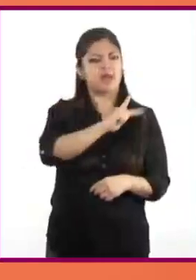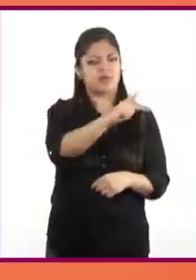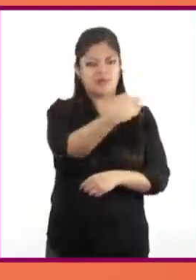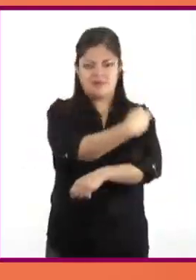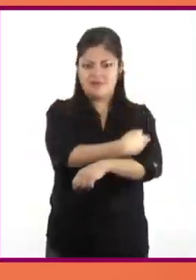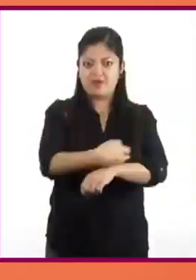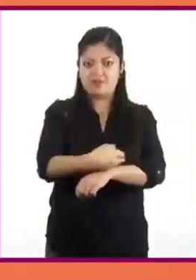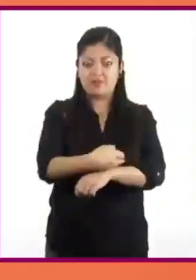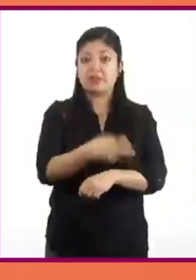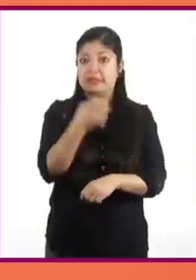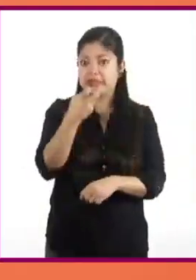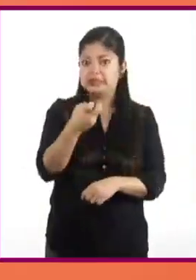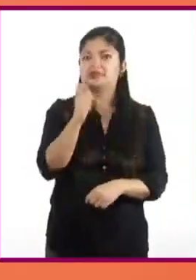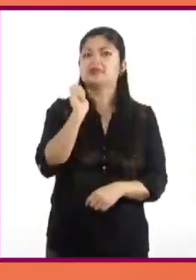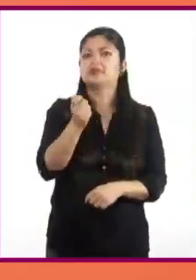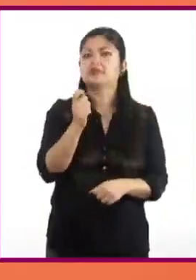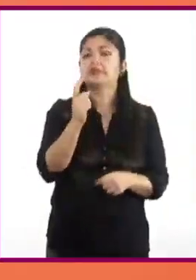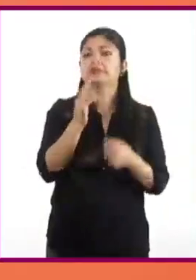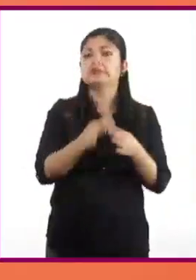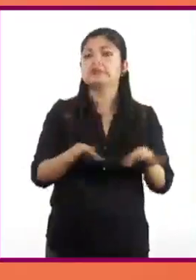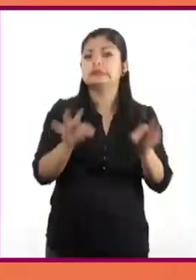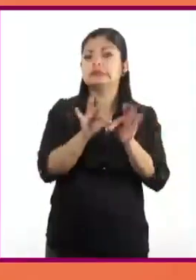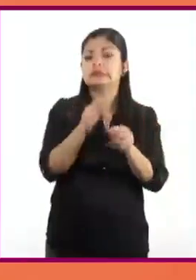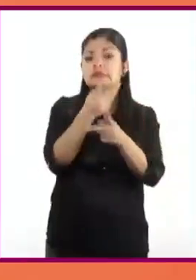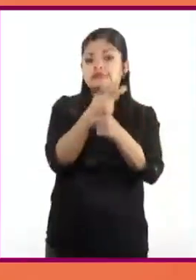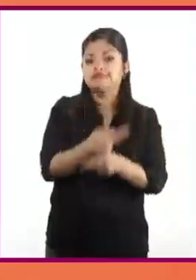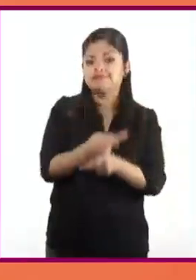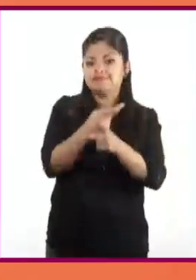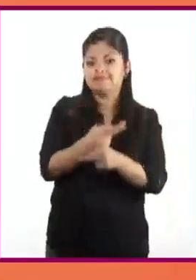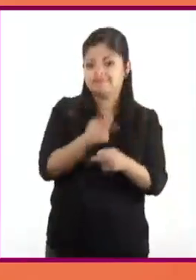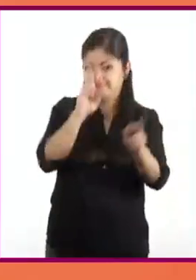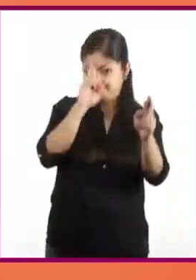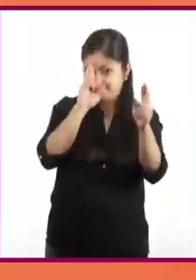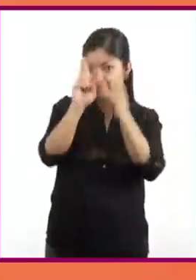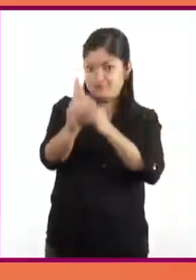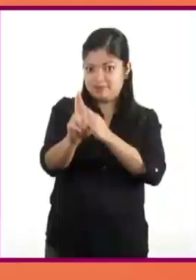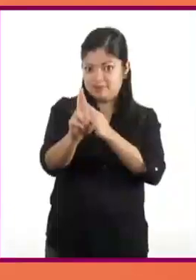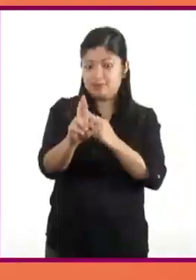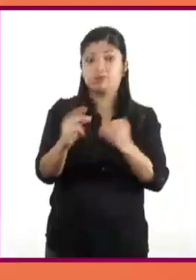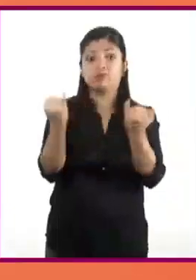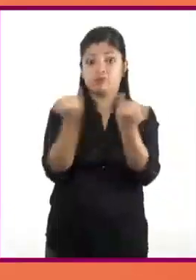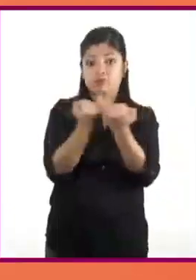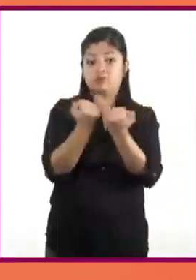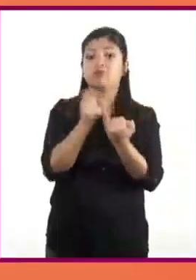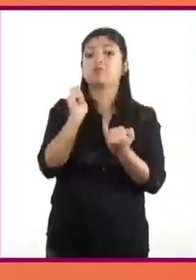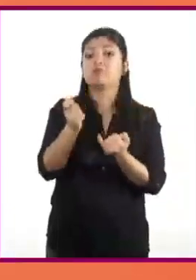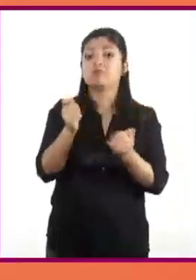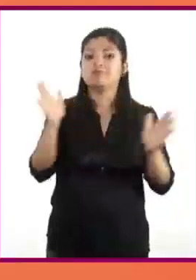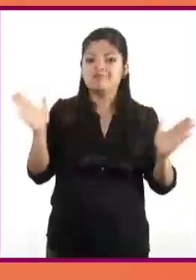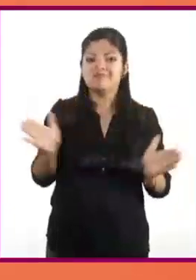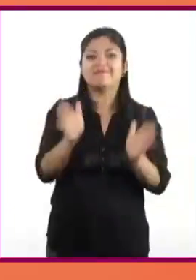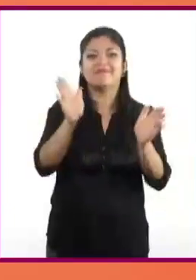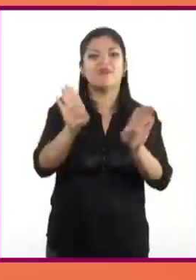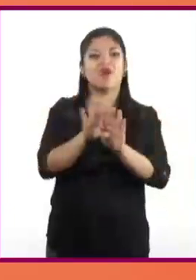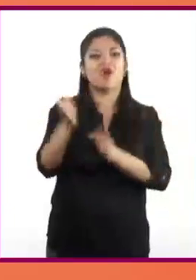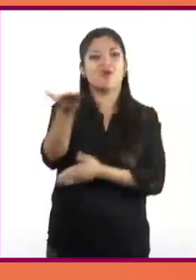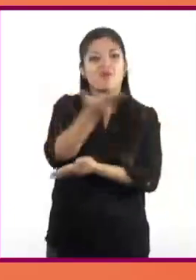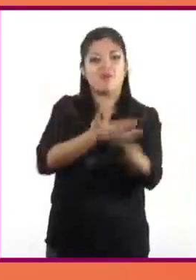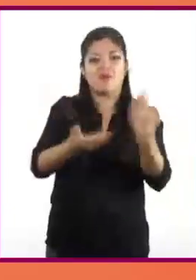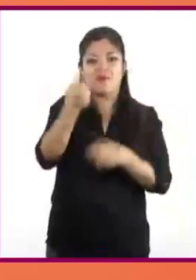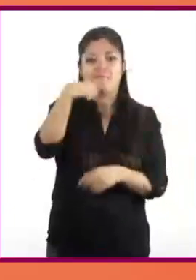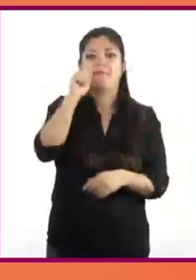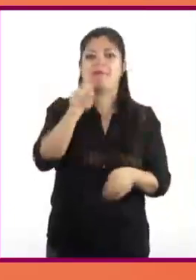familia, las cuales estén basadas en la tolerancia y el respeto. Además de fomentar un ánimo de colaboración